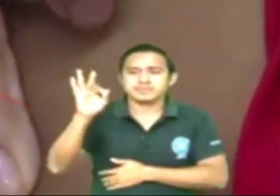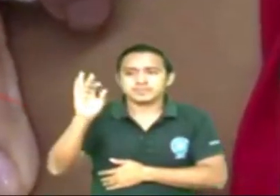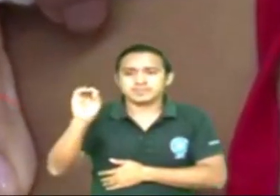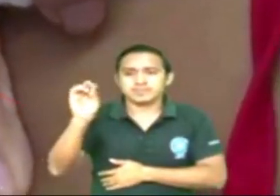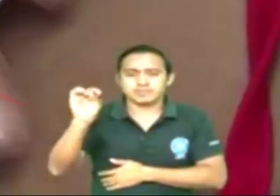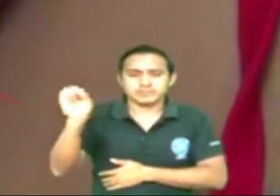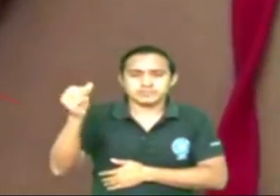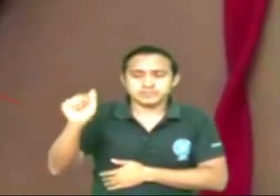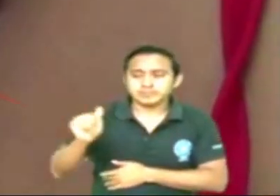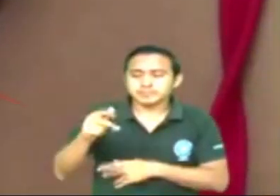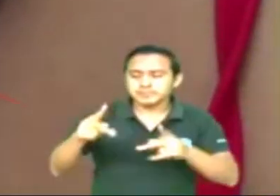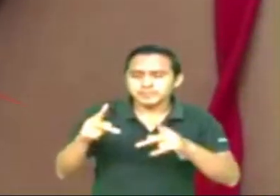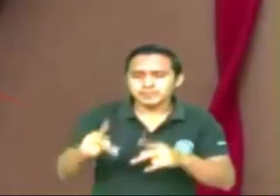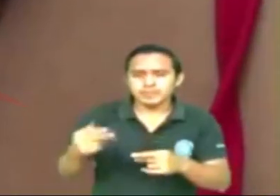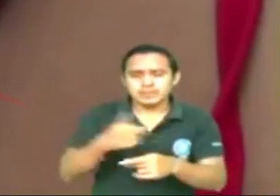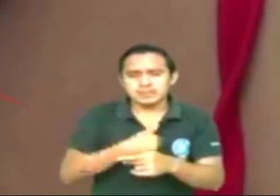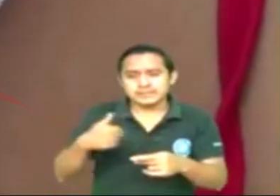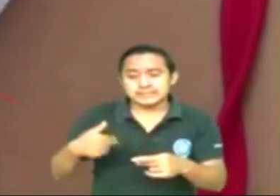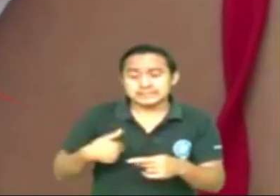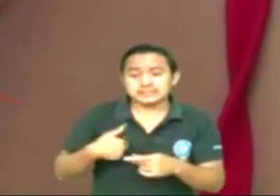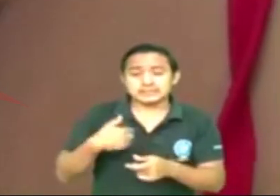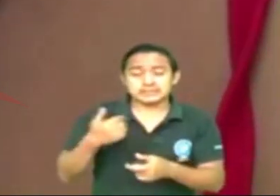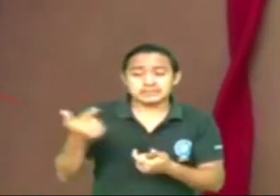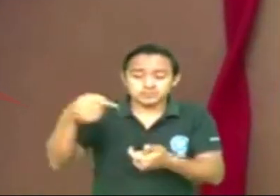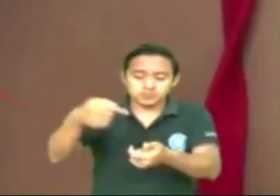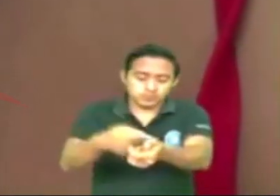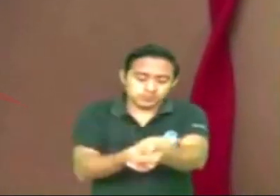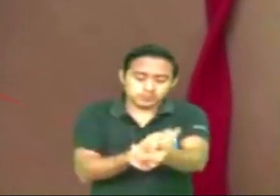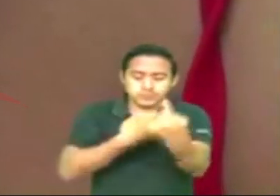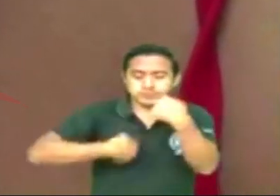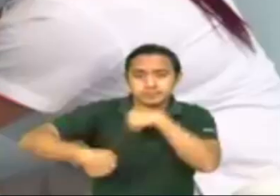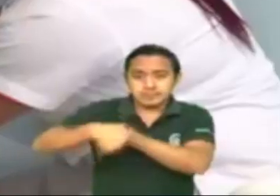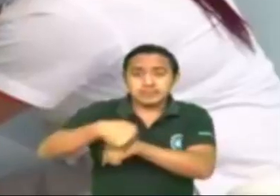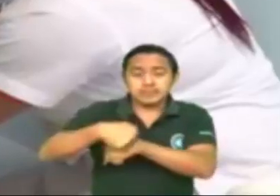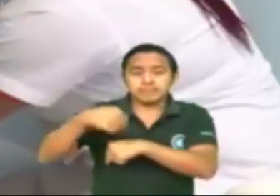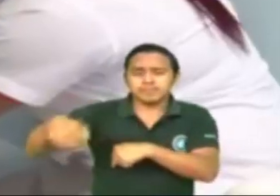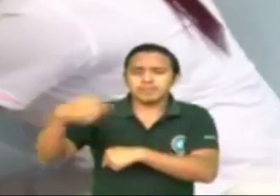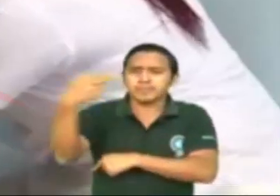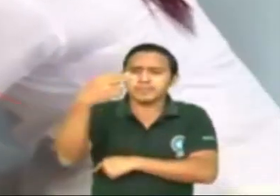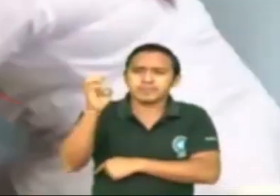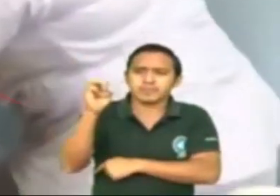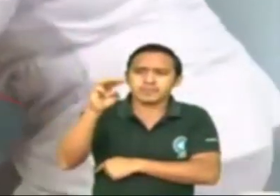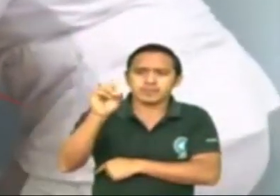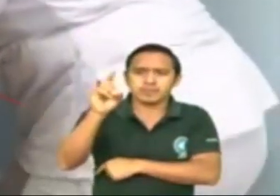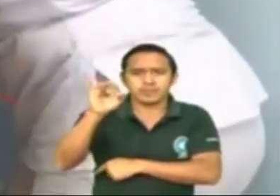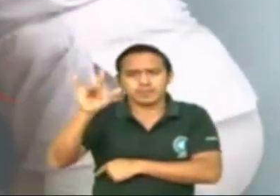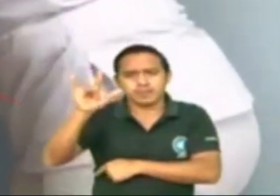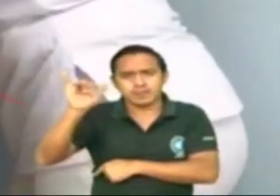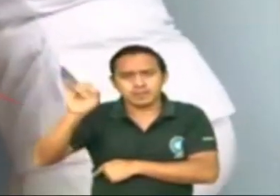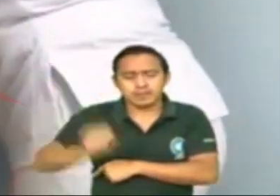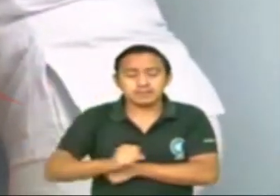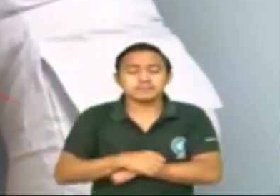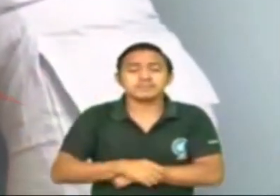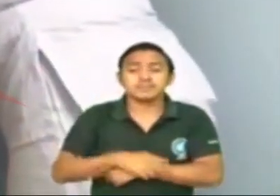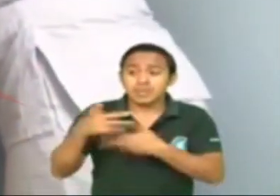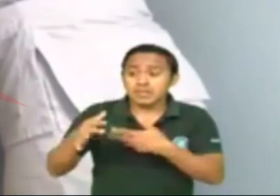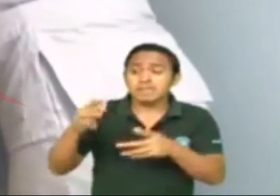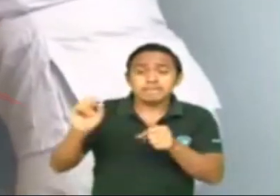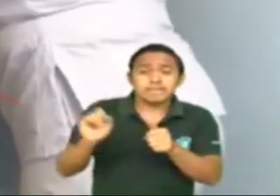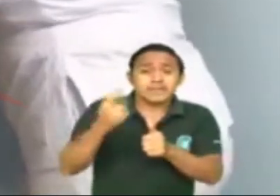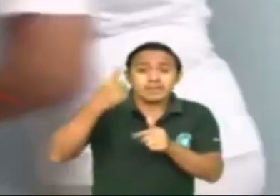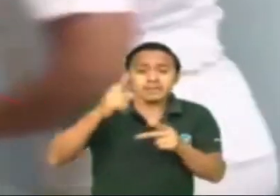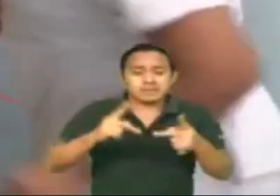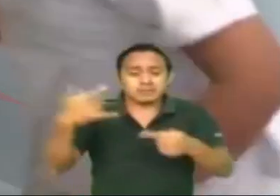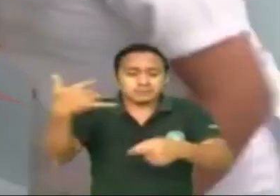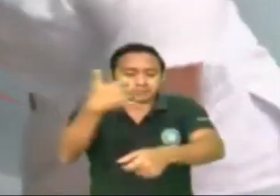labor. Además, dijo que gracias a la pandemia del COVID-19 se realizó un cambio a las políticas de salud, ya que se evidenció que